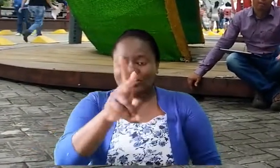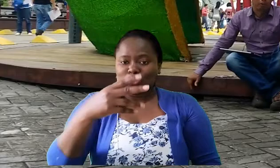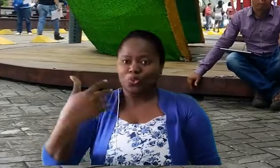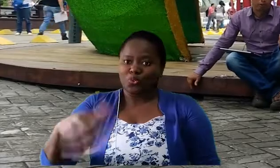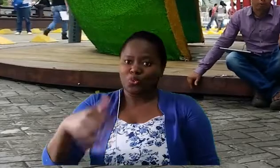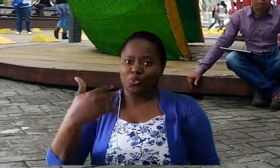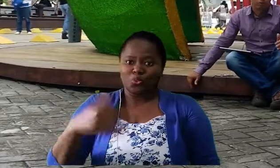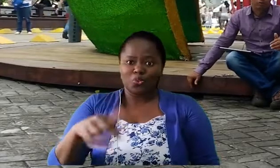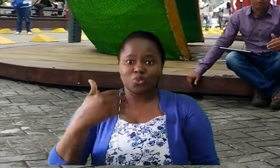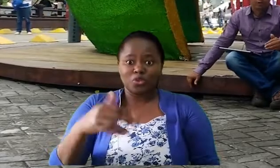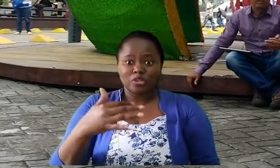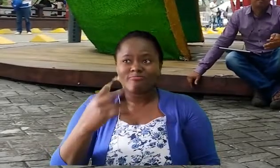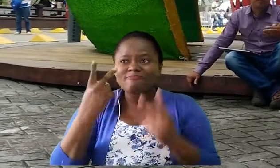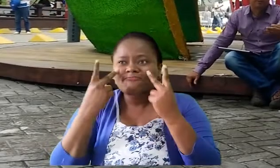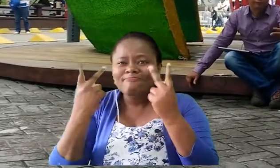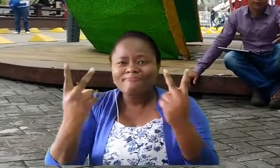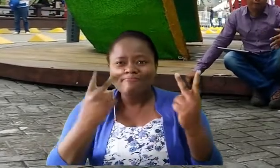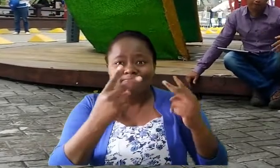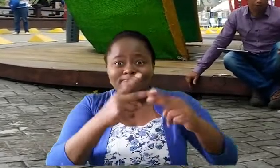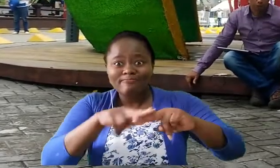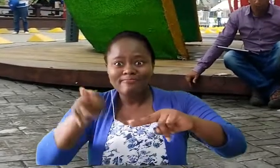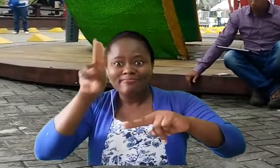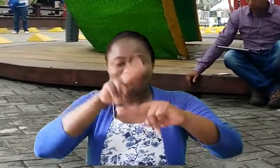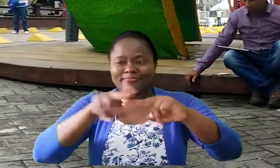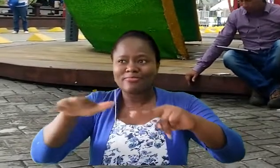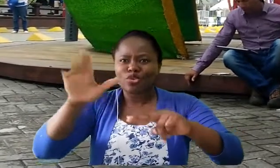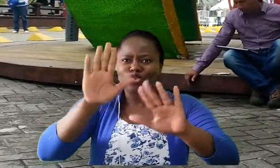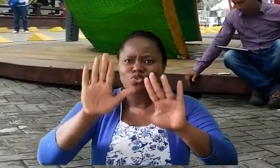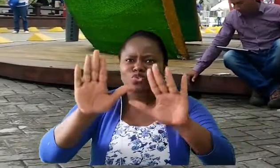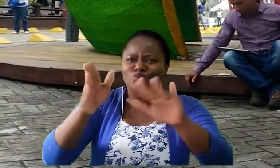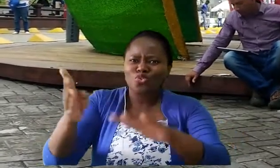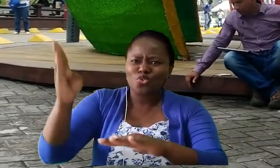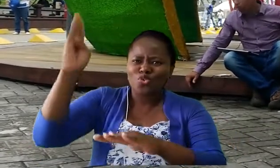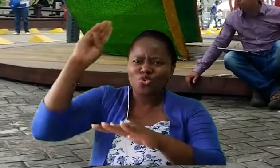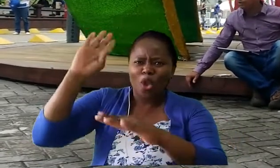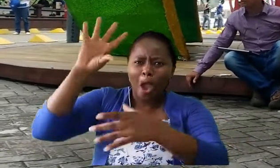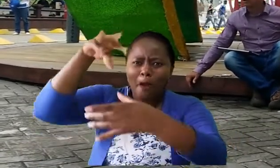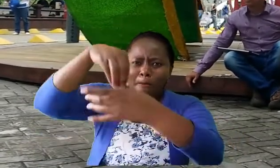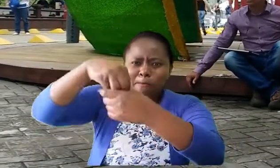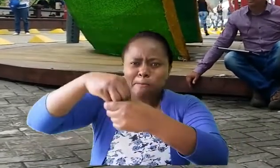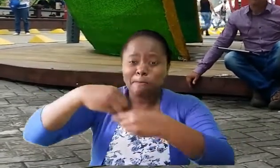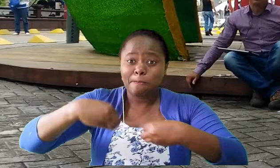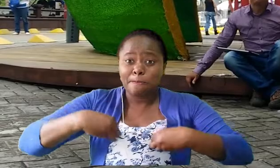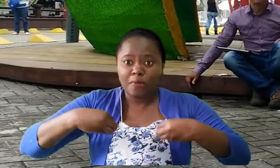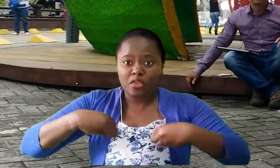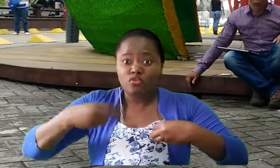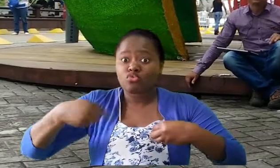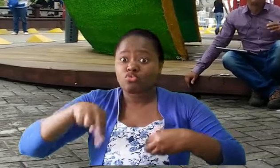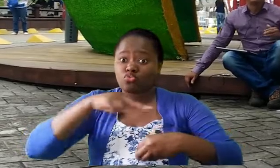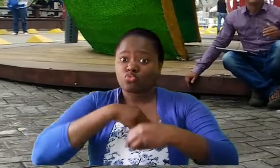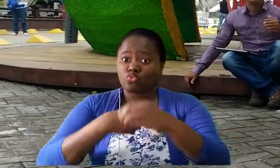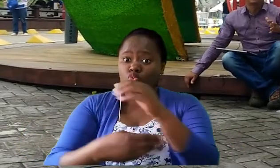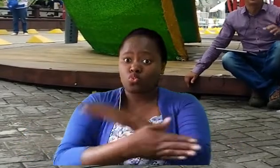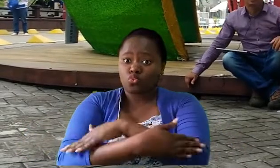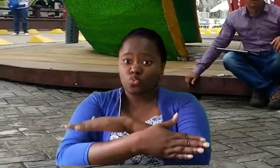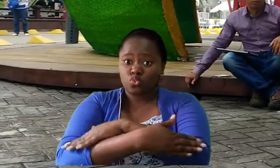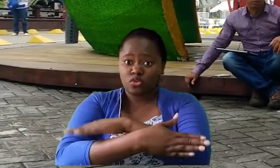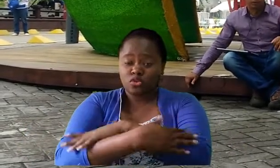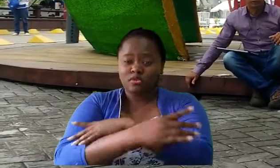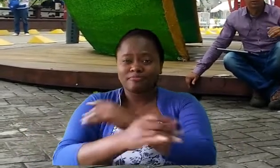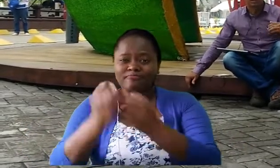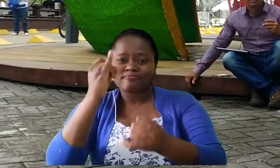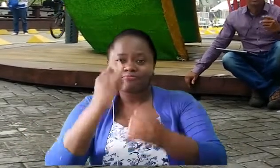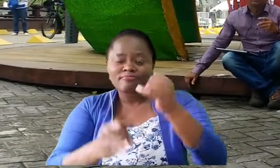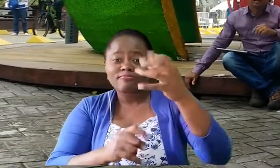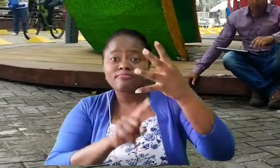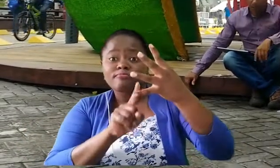el gran templo de Dios, el templo donde debemos conducirnos bien. Y por último, también nos presenta la presencia del Espíritu